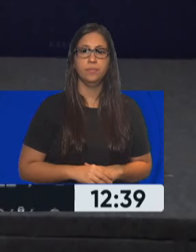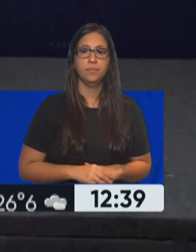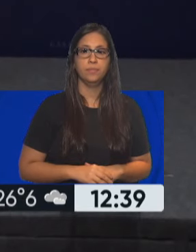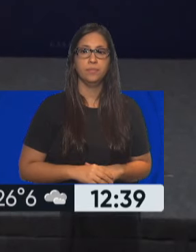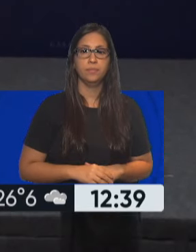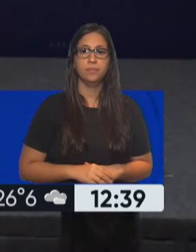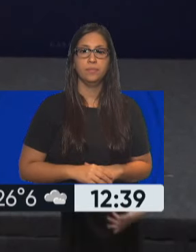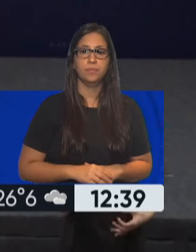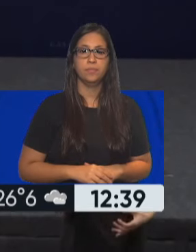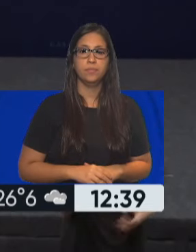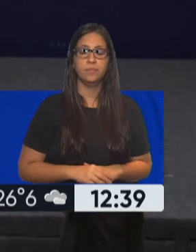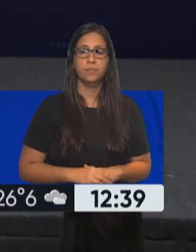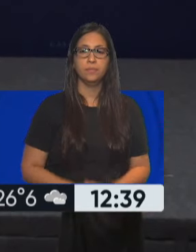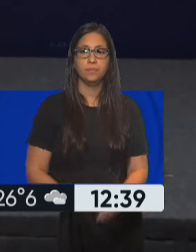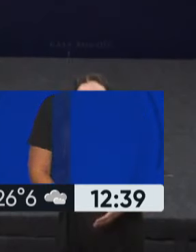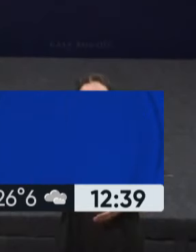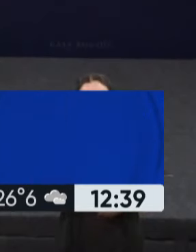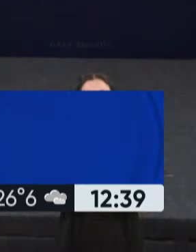¿Cómo andan? ¿Bien? Buenas tardes.